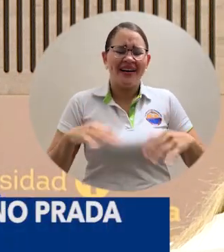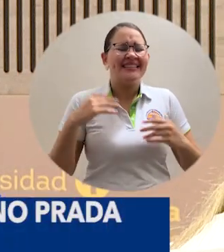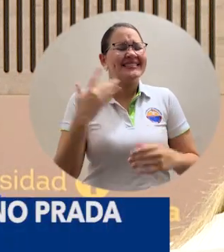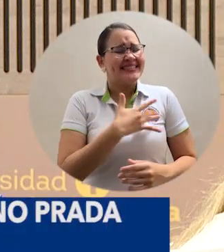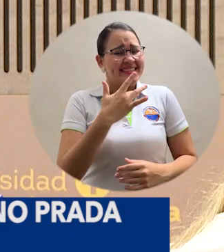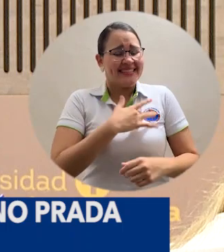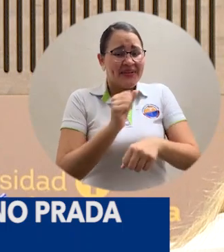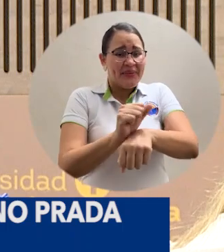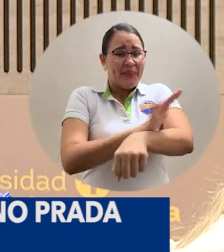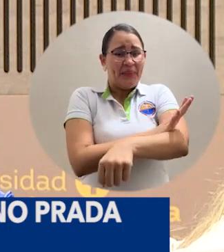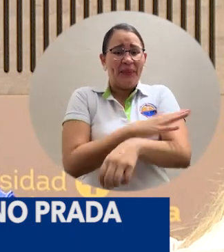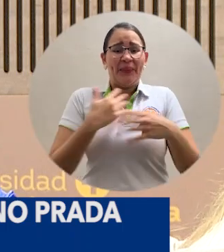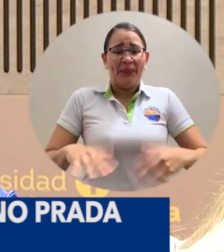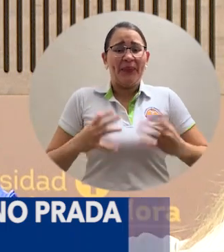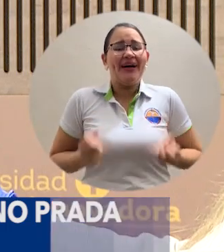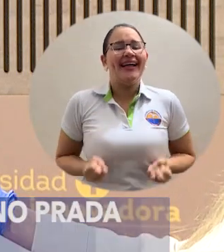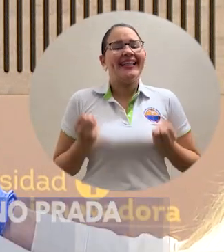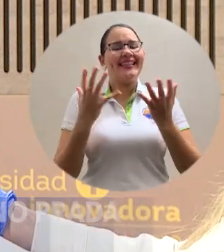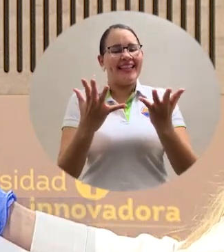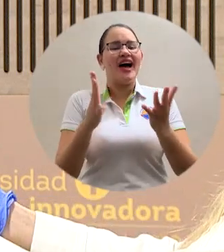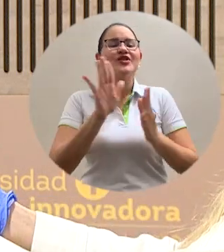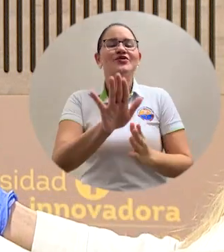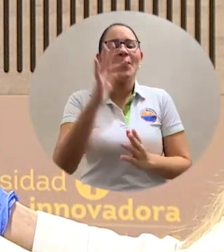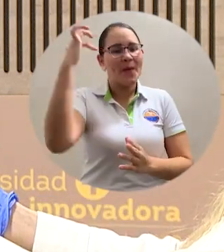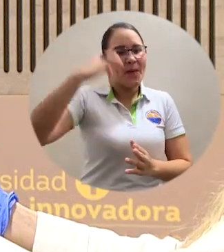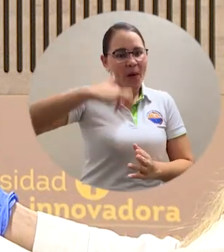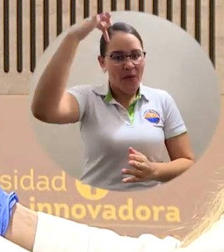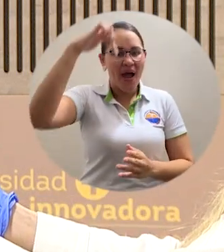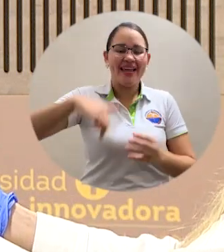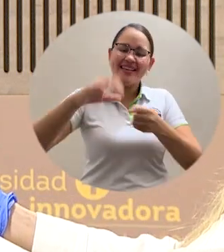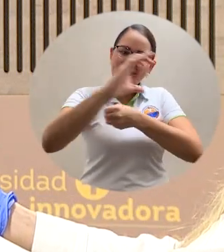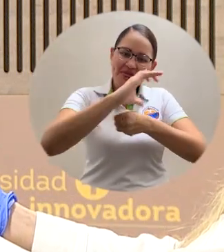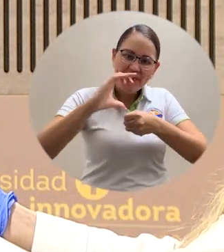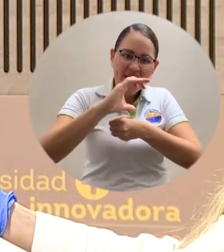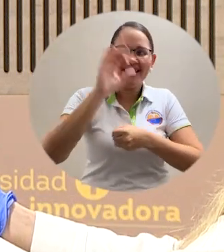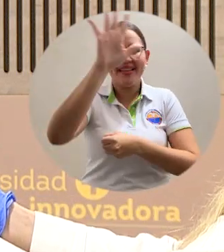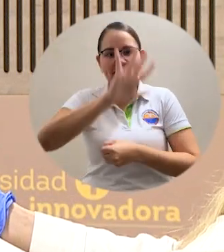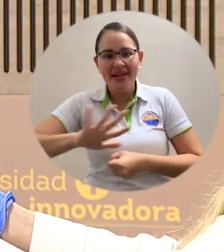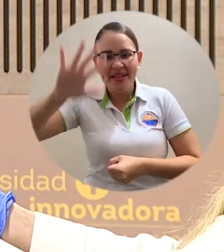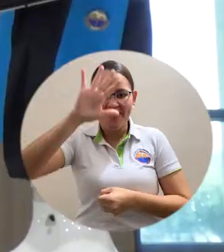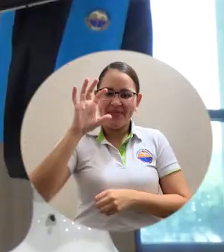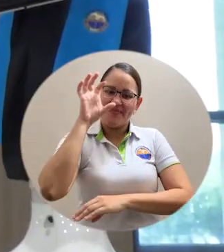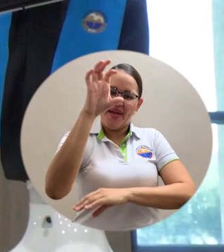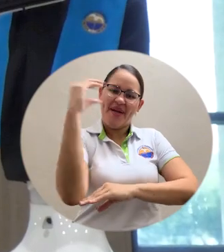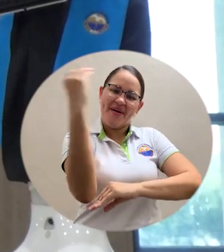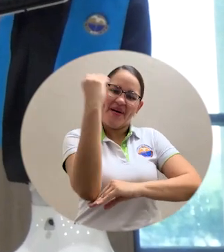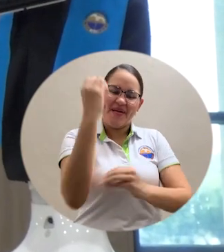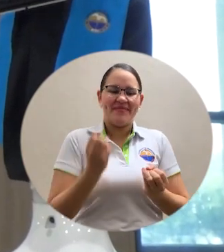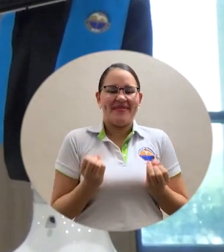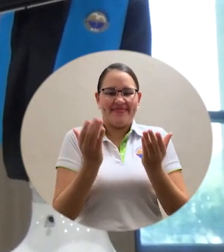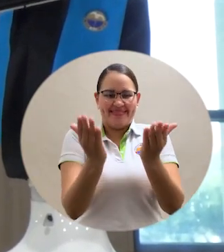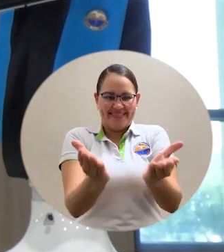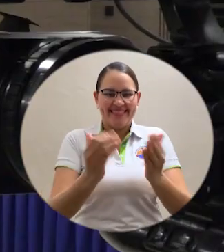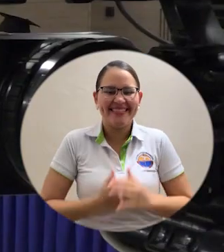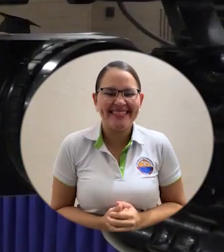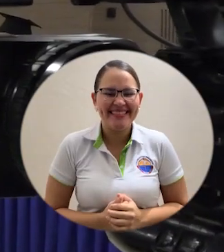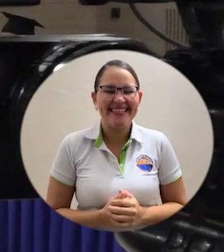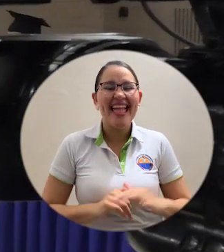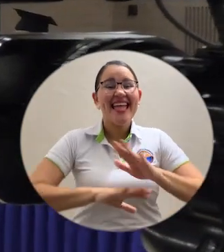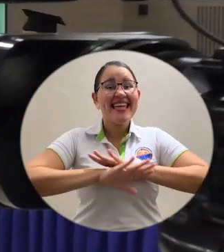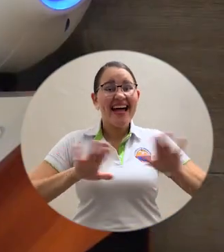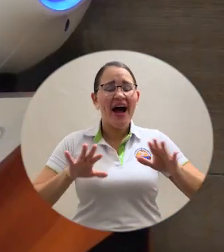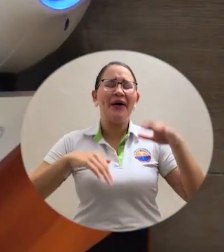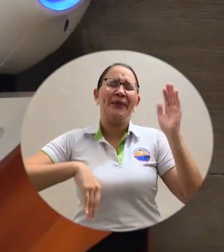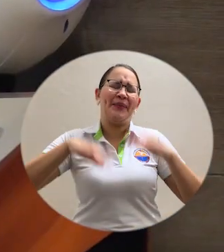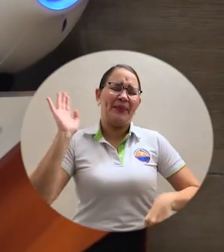fuerza que se siente entregar nuevos profesionales a la ciudad, al departamento y al país. Cumpliendo así con el sueño de